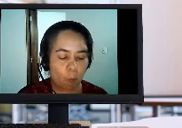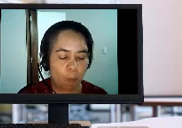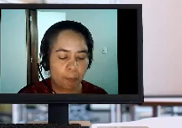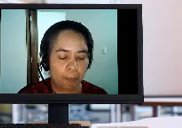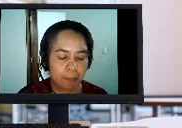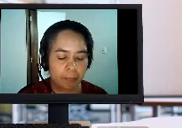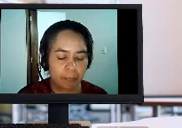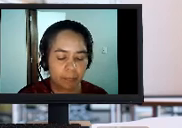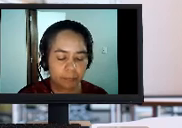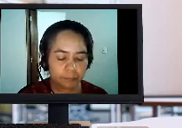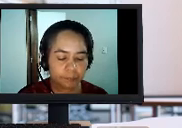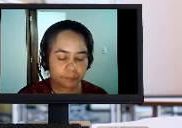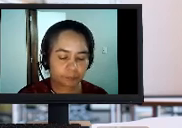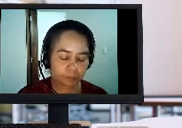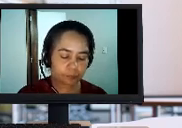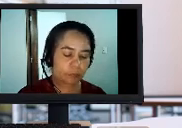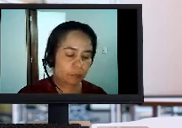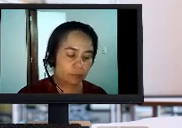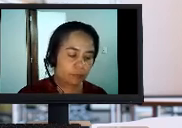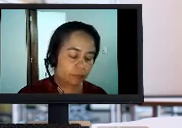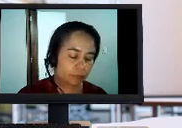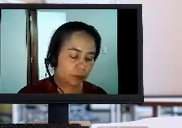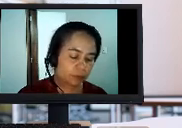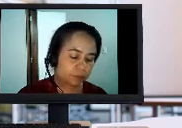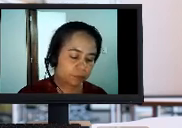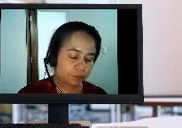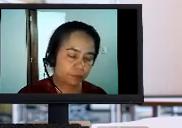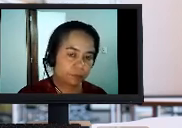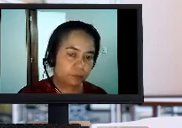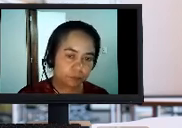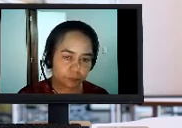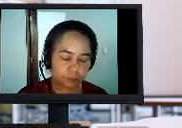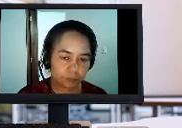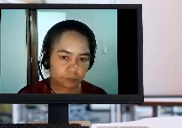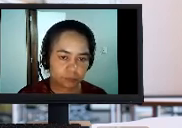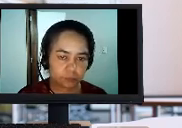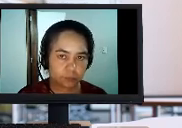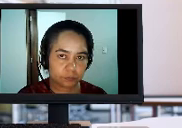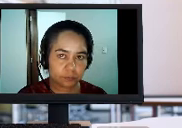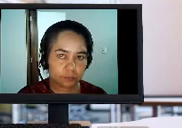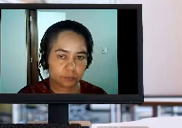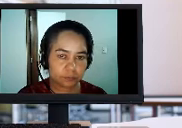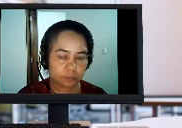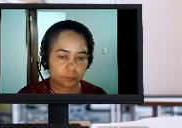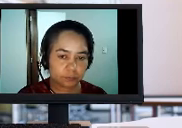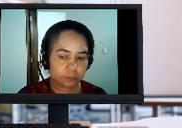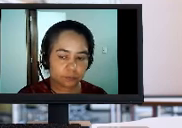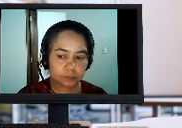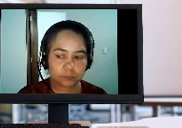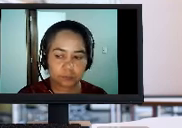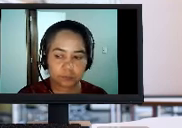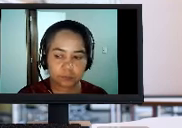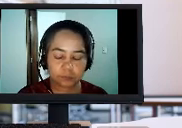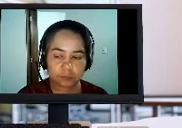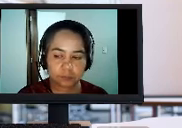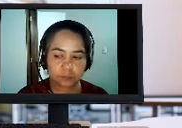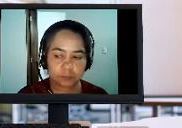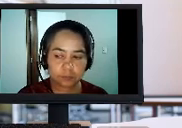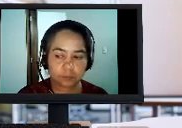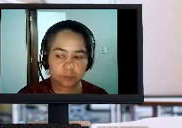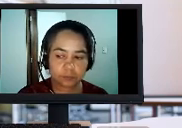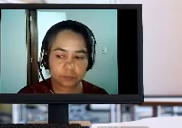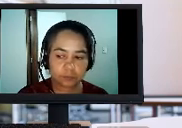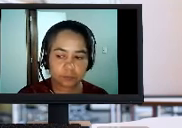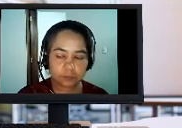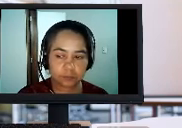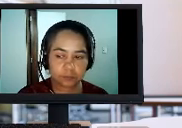el próximo jueves, todos los días. Toque de queda en todo el departamento de Antioquia, todos los días,